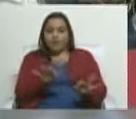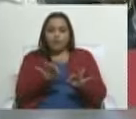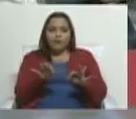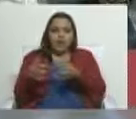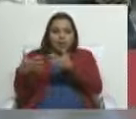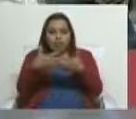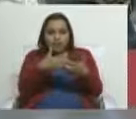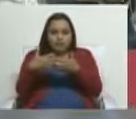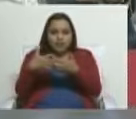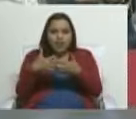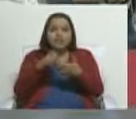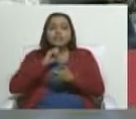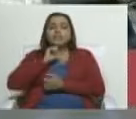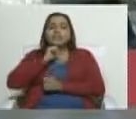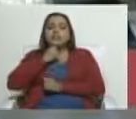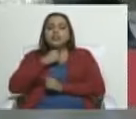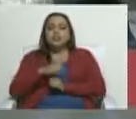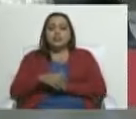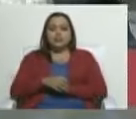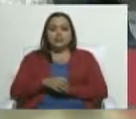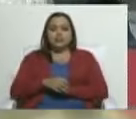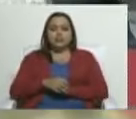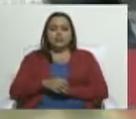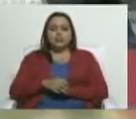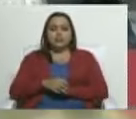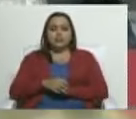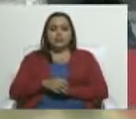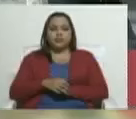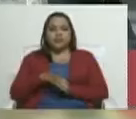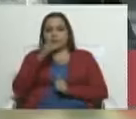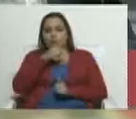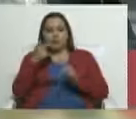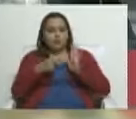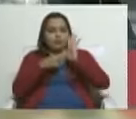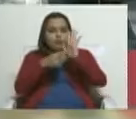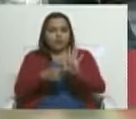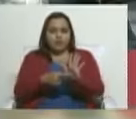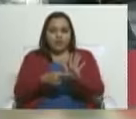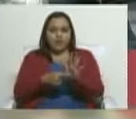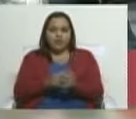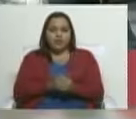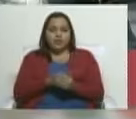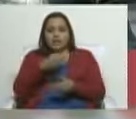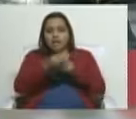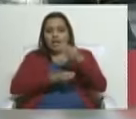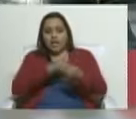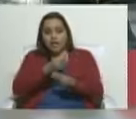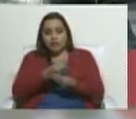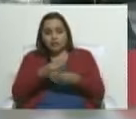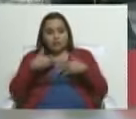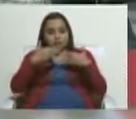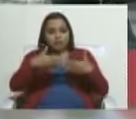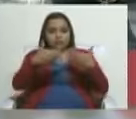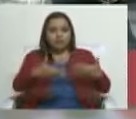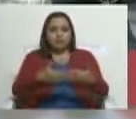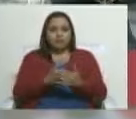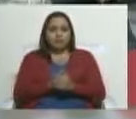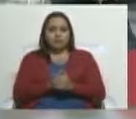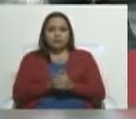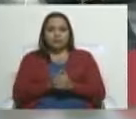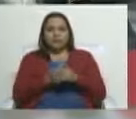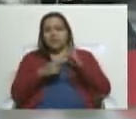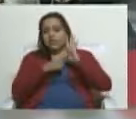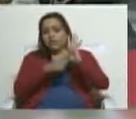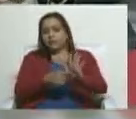violencia velada, no manifiestas, que han ocurrido y que vienen ocurriendo y que se